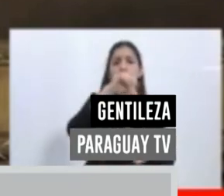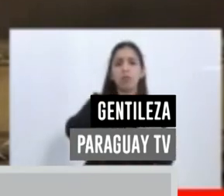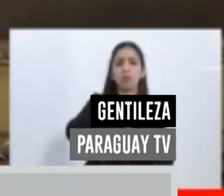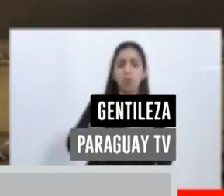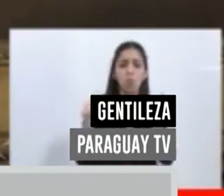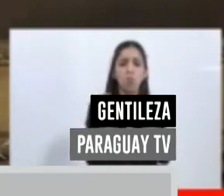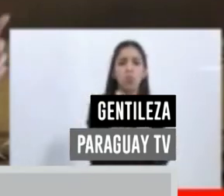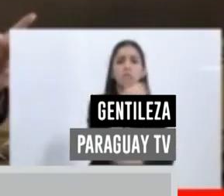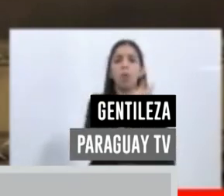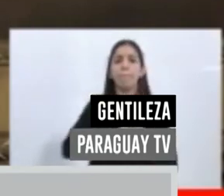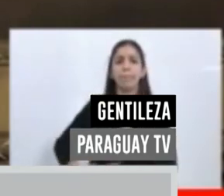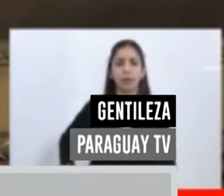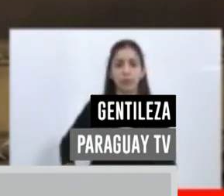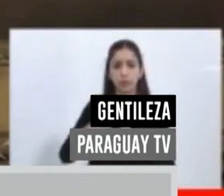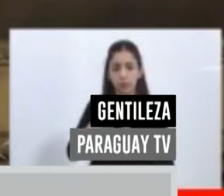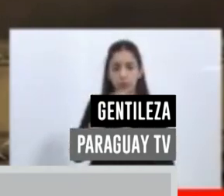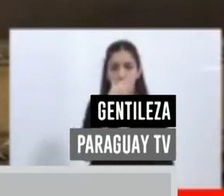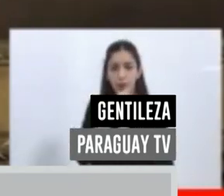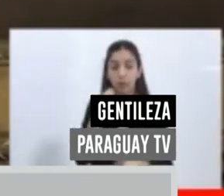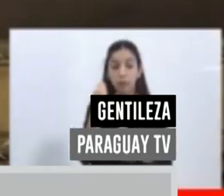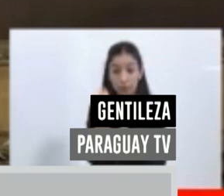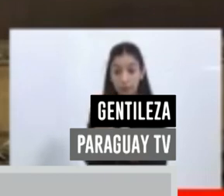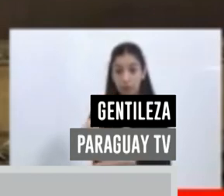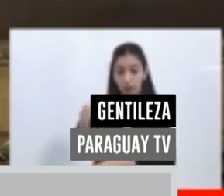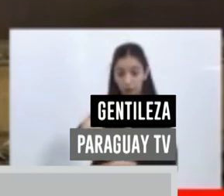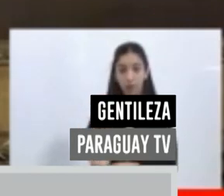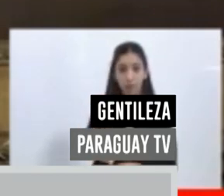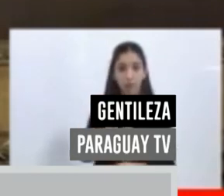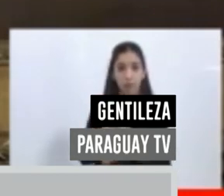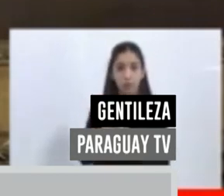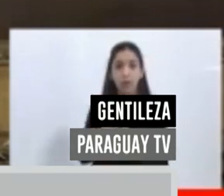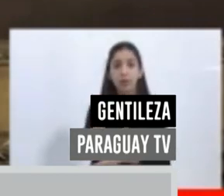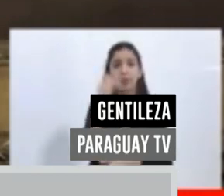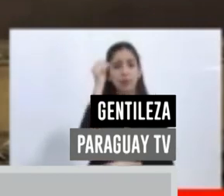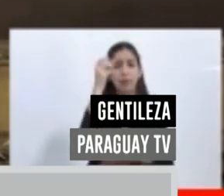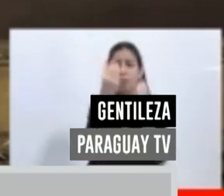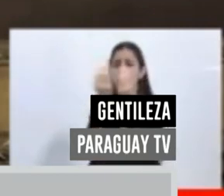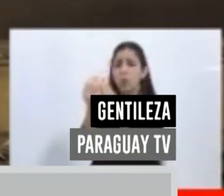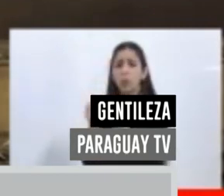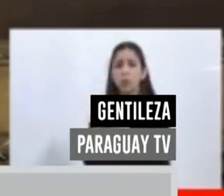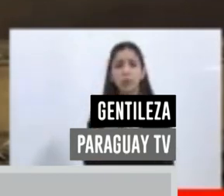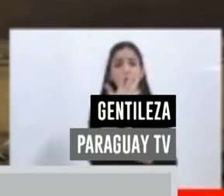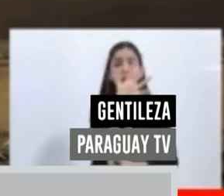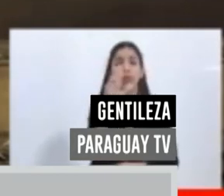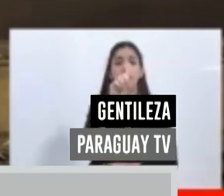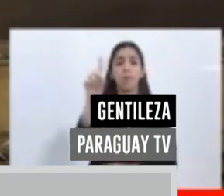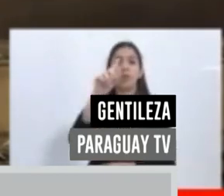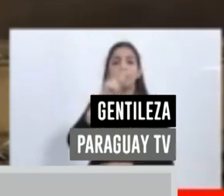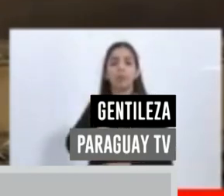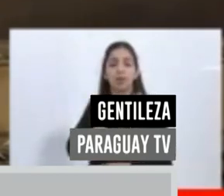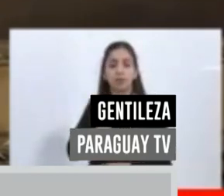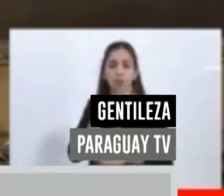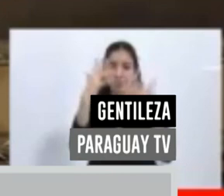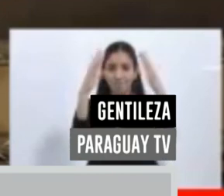a su presidente. Eso redobla mi compromiso con nuestra gente, con